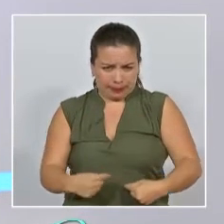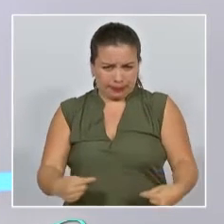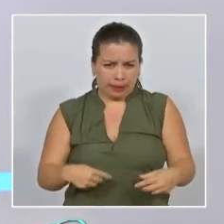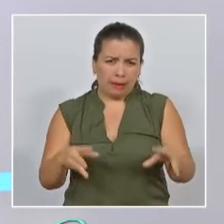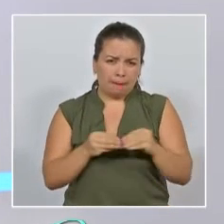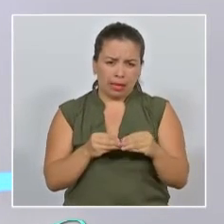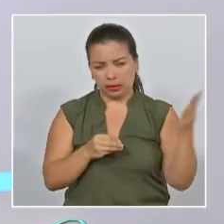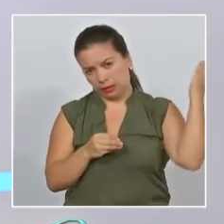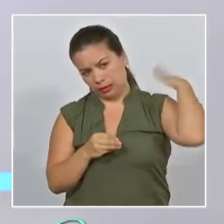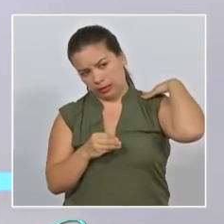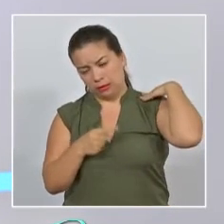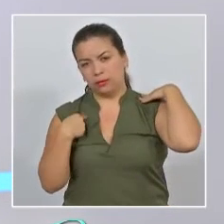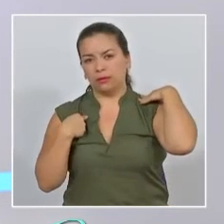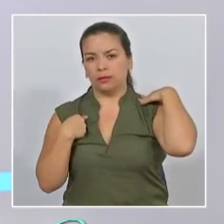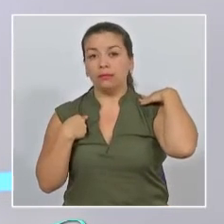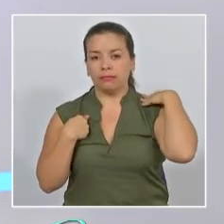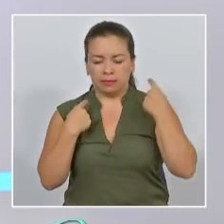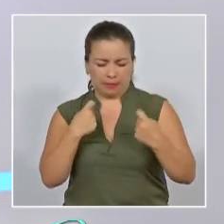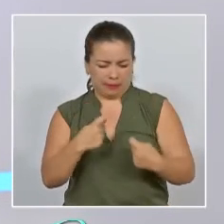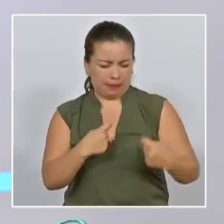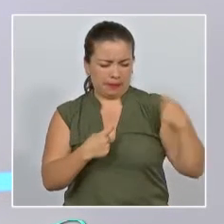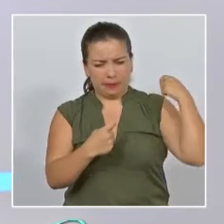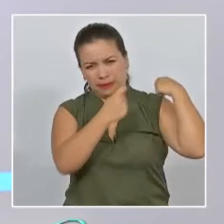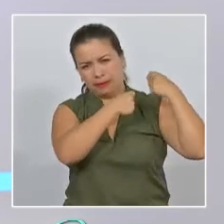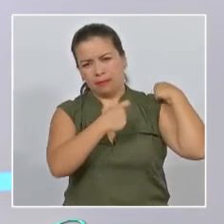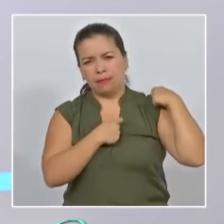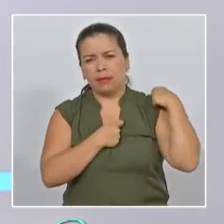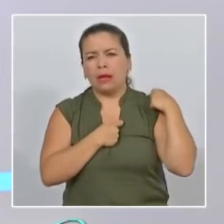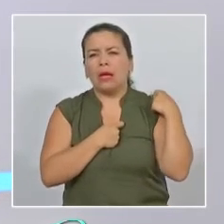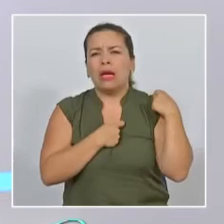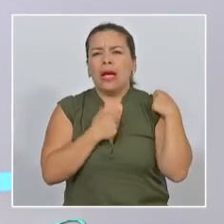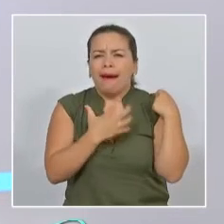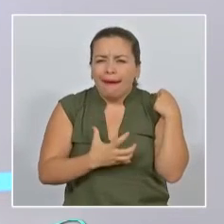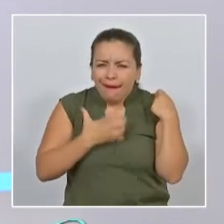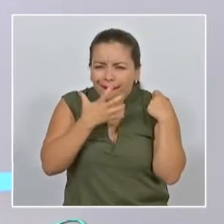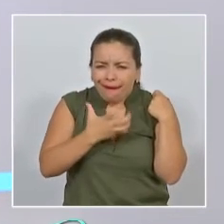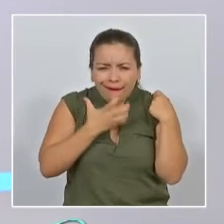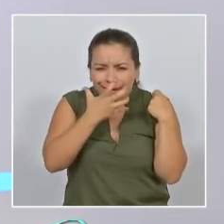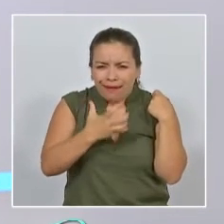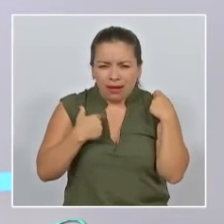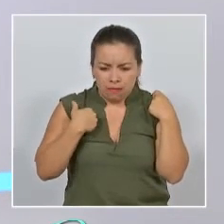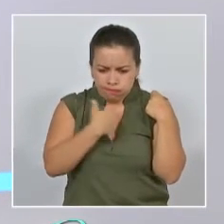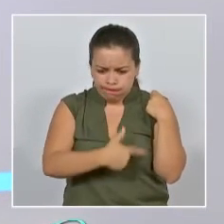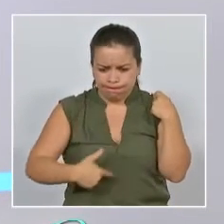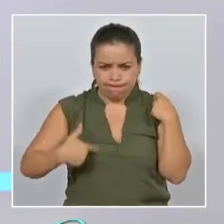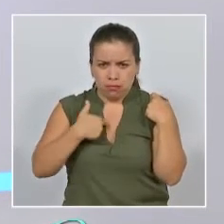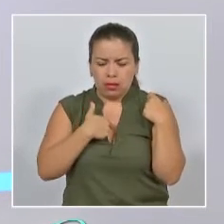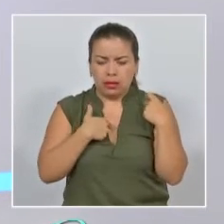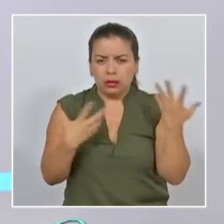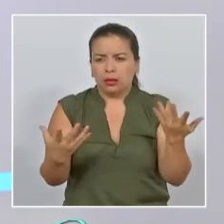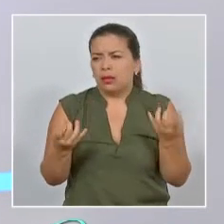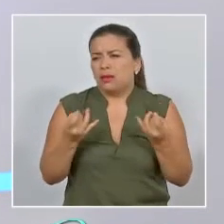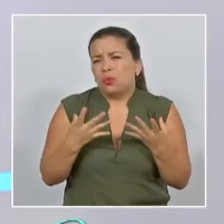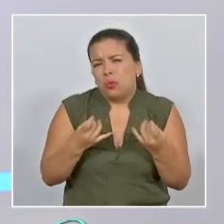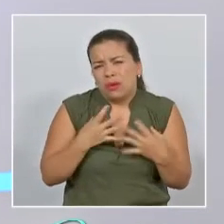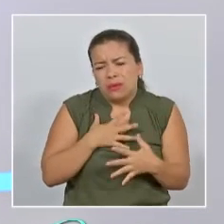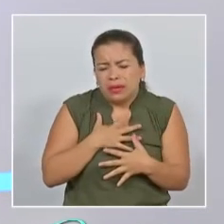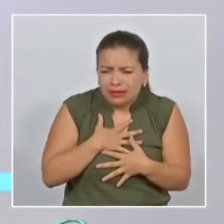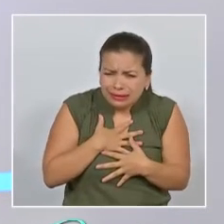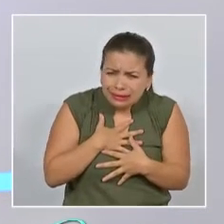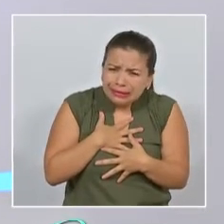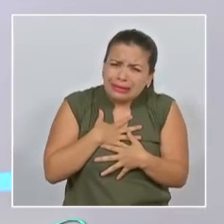de la espalda, y le ha quedado una quemada pues impresionante, el dolor